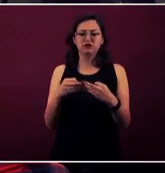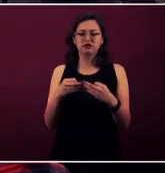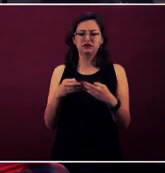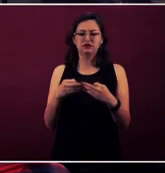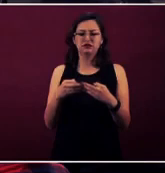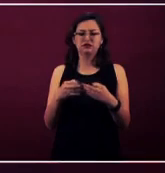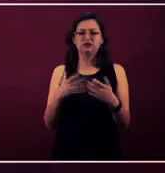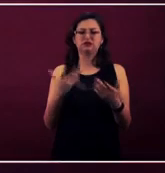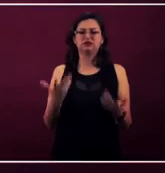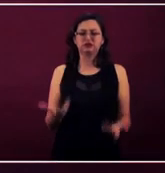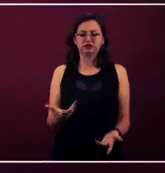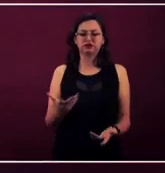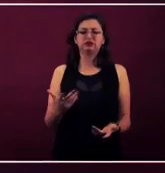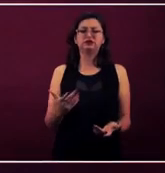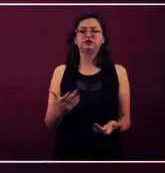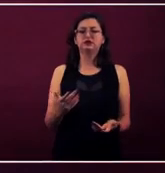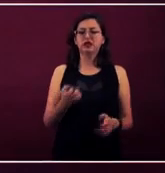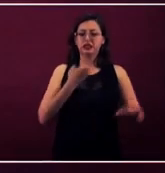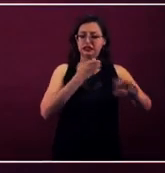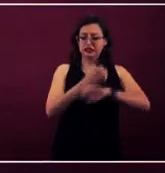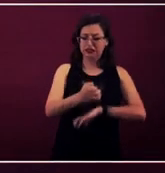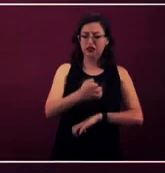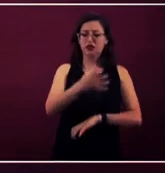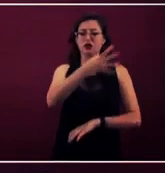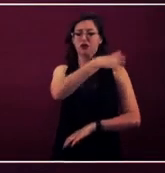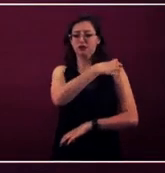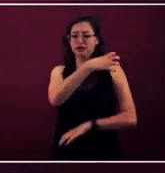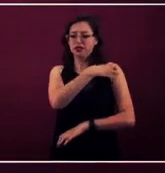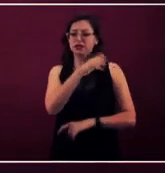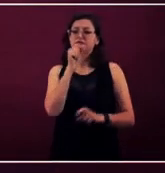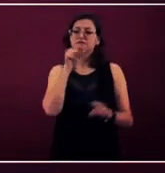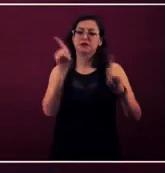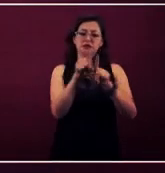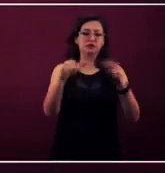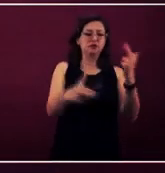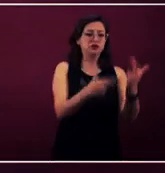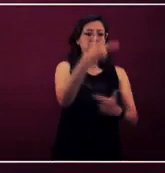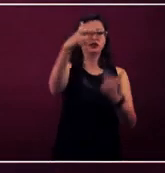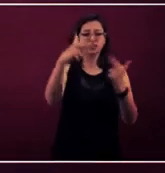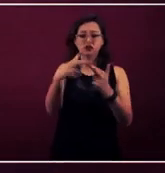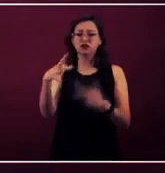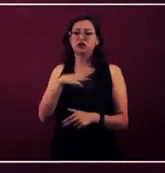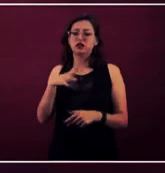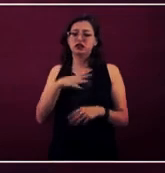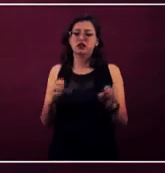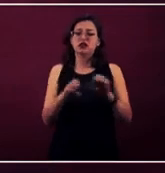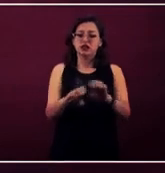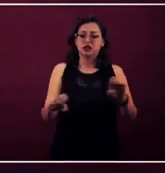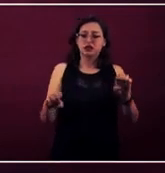en las capitales de los estados como en las regiones, se reúnen